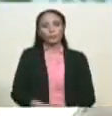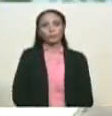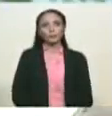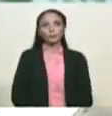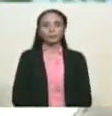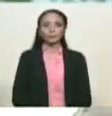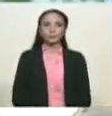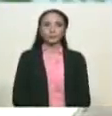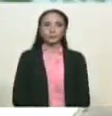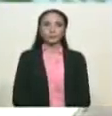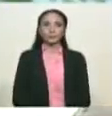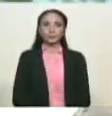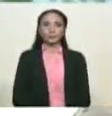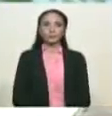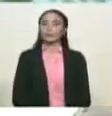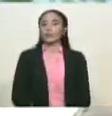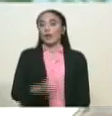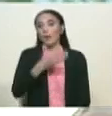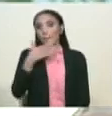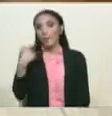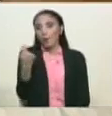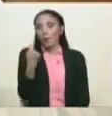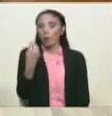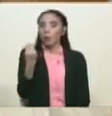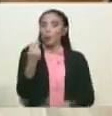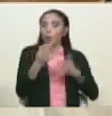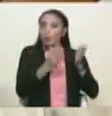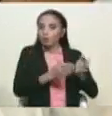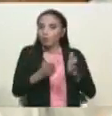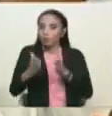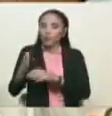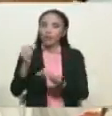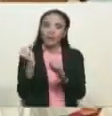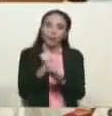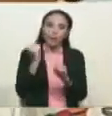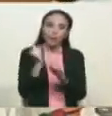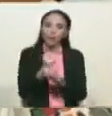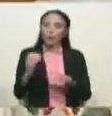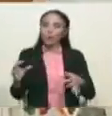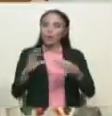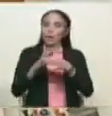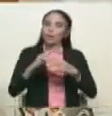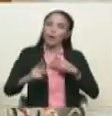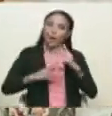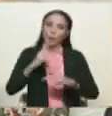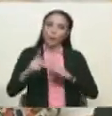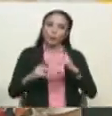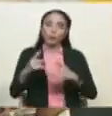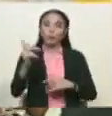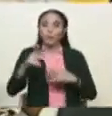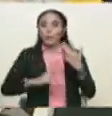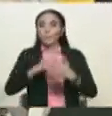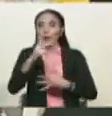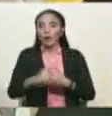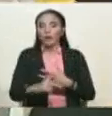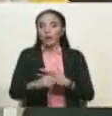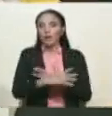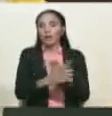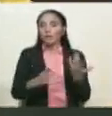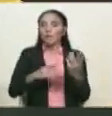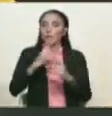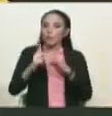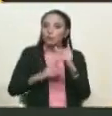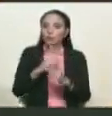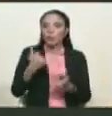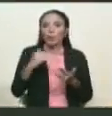Organizativo. Mejorar la organización para el trabajo y la producción. Mejorar los planes productivos.